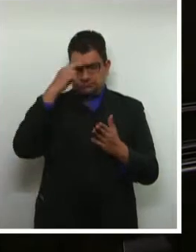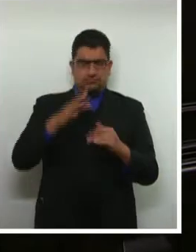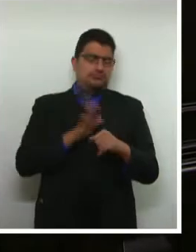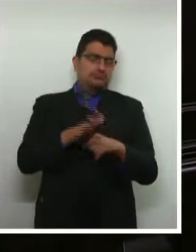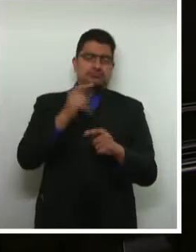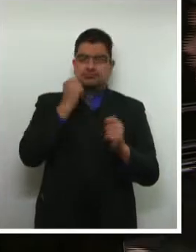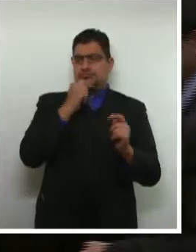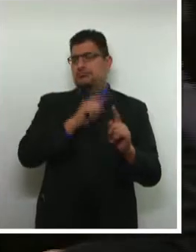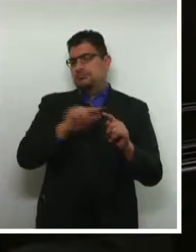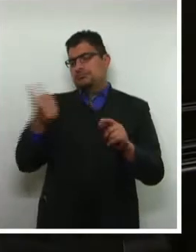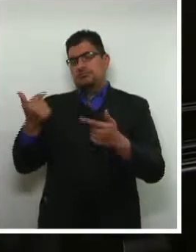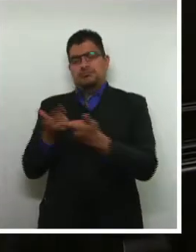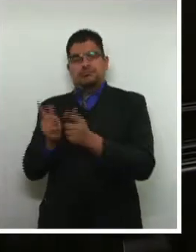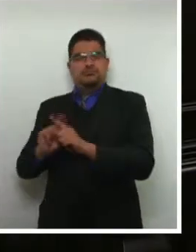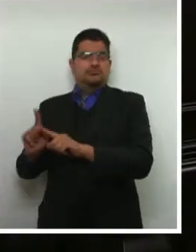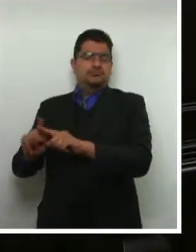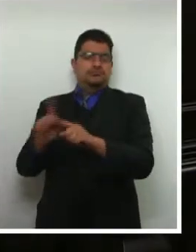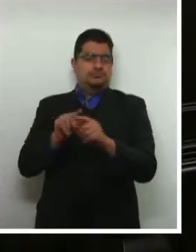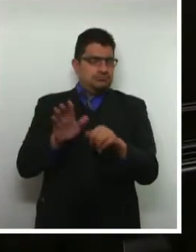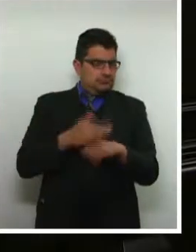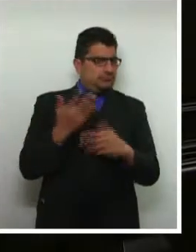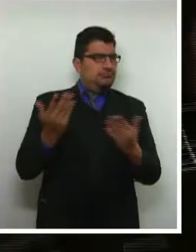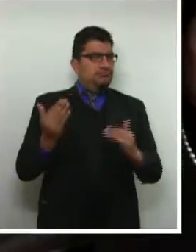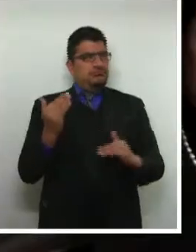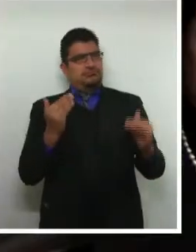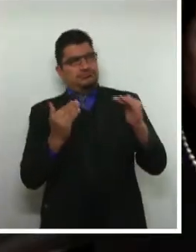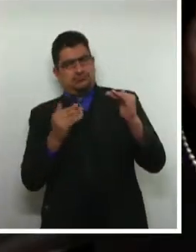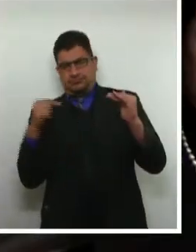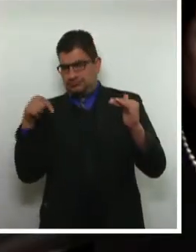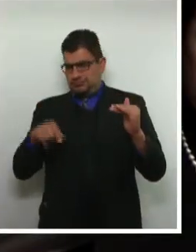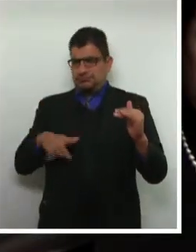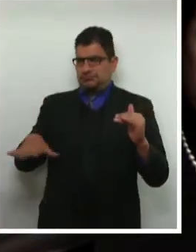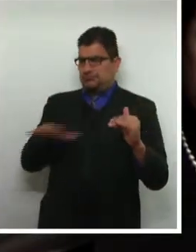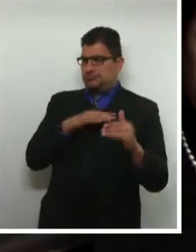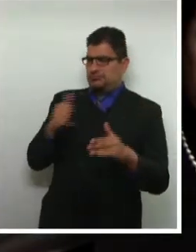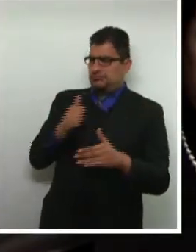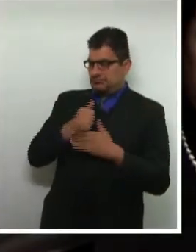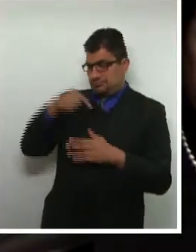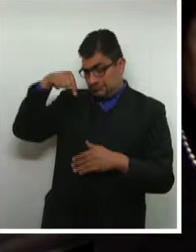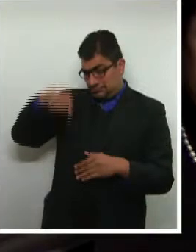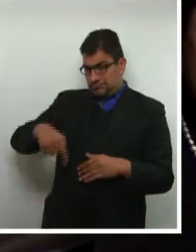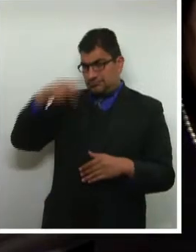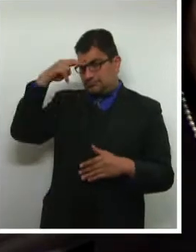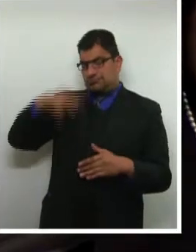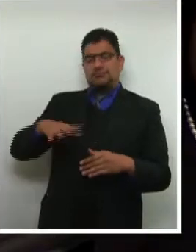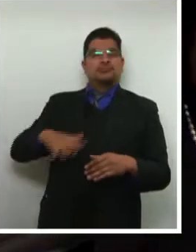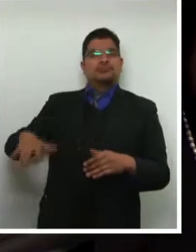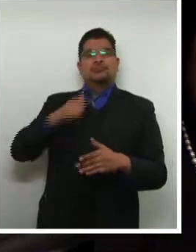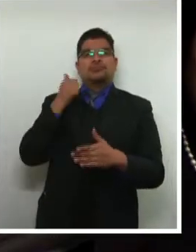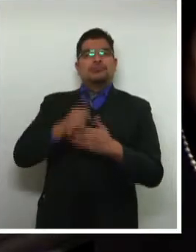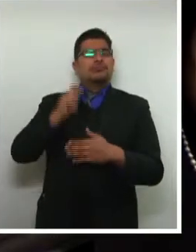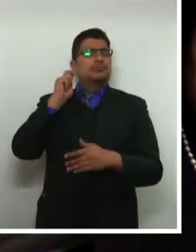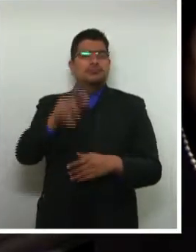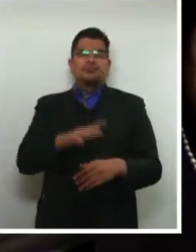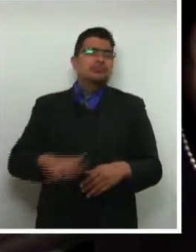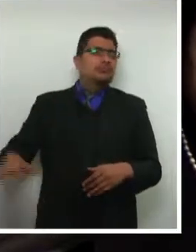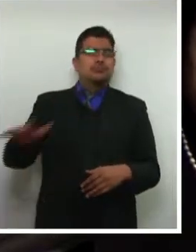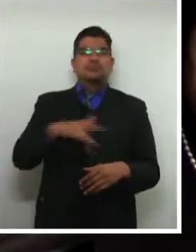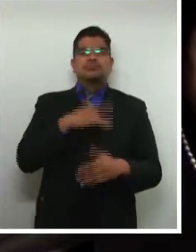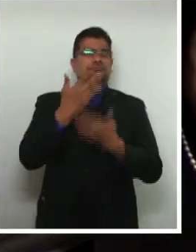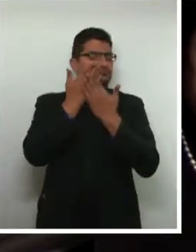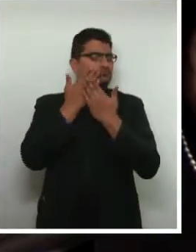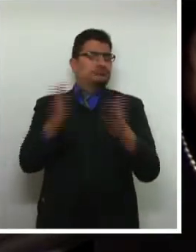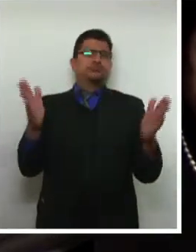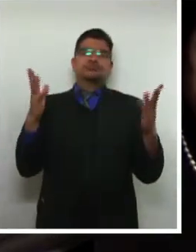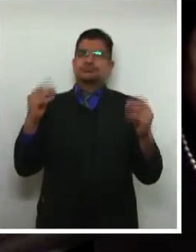las otras organizaciones? Cuando nuestra ciudad, la Ciudad de México, se caracteriza por la